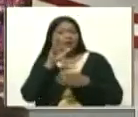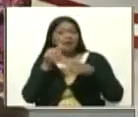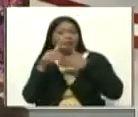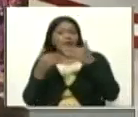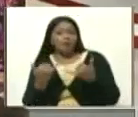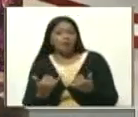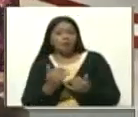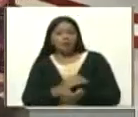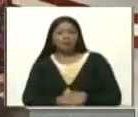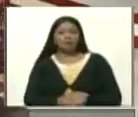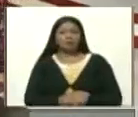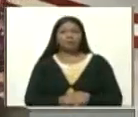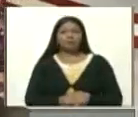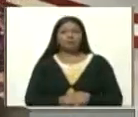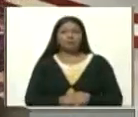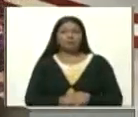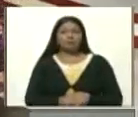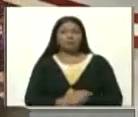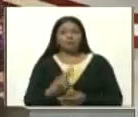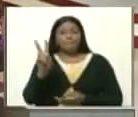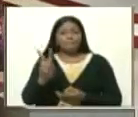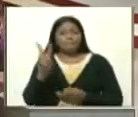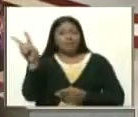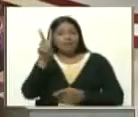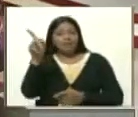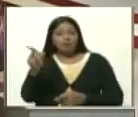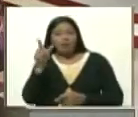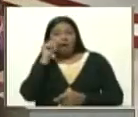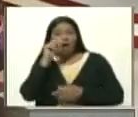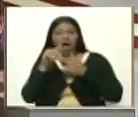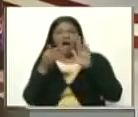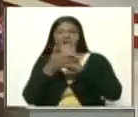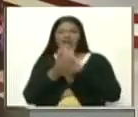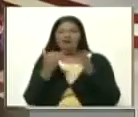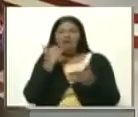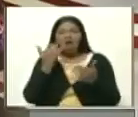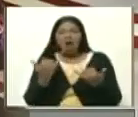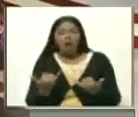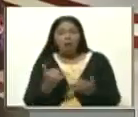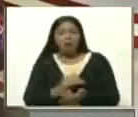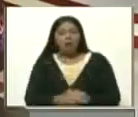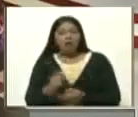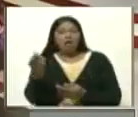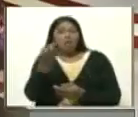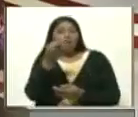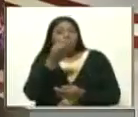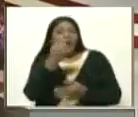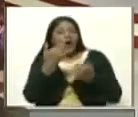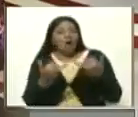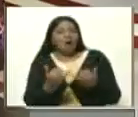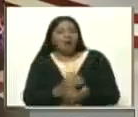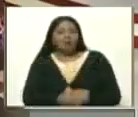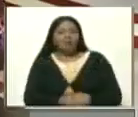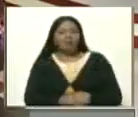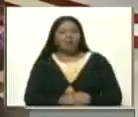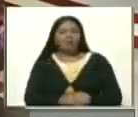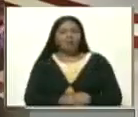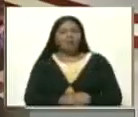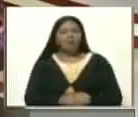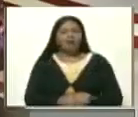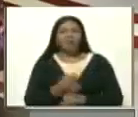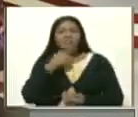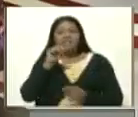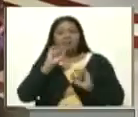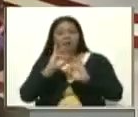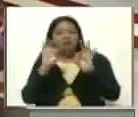alrededor del diplomático venezolano Alex Saab. ¿Qué hay? ¿Qué se busca? Así como su esposa